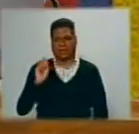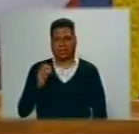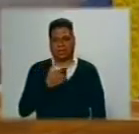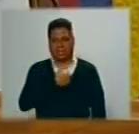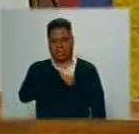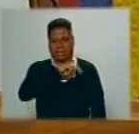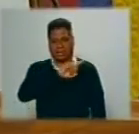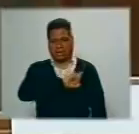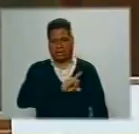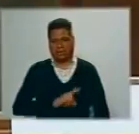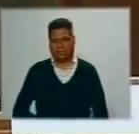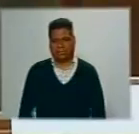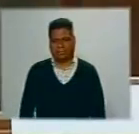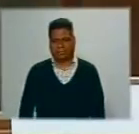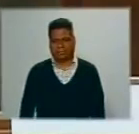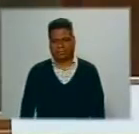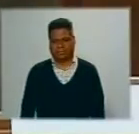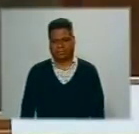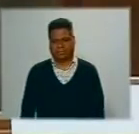Elvis Amoroso.